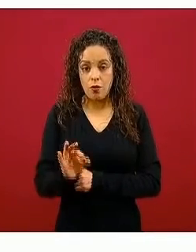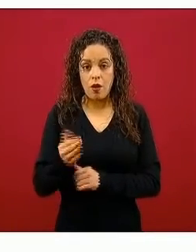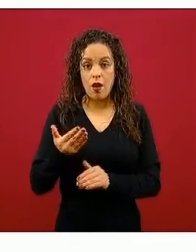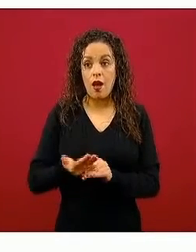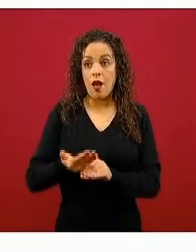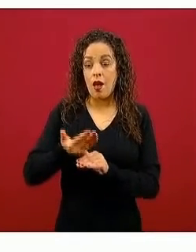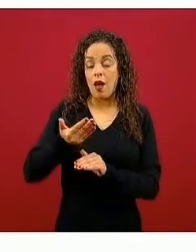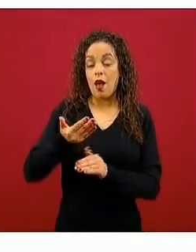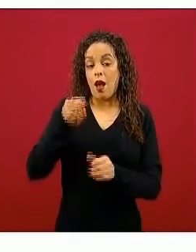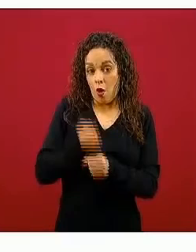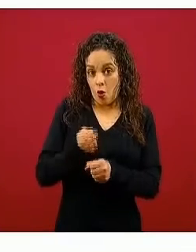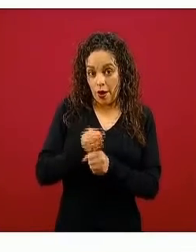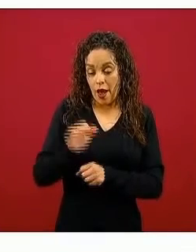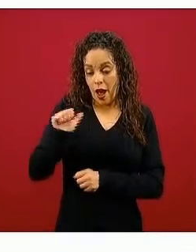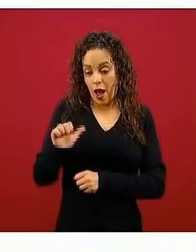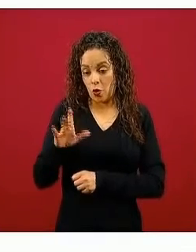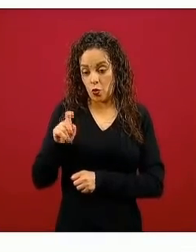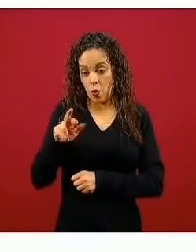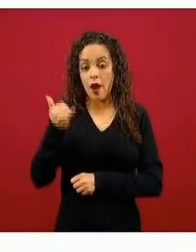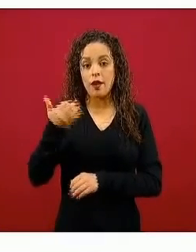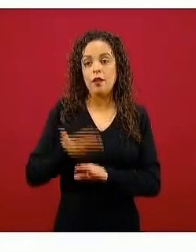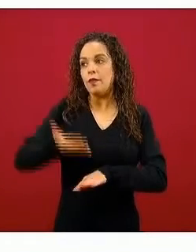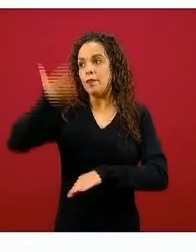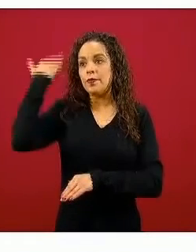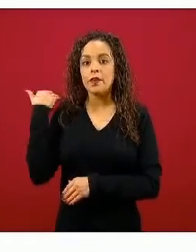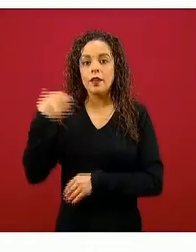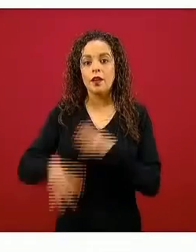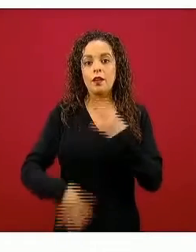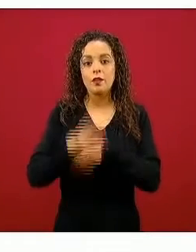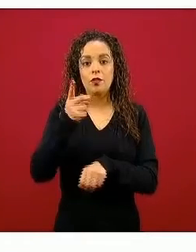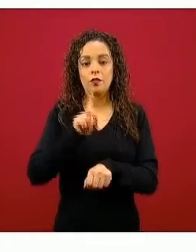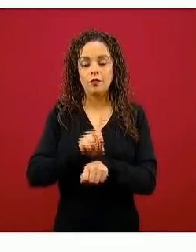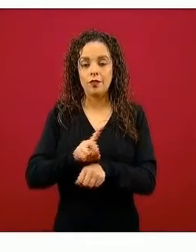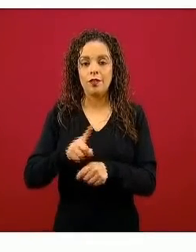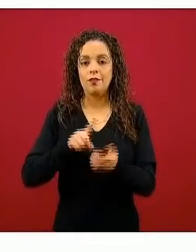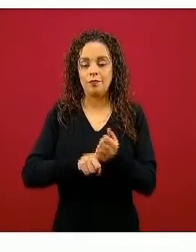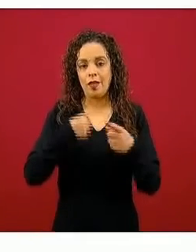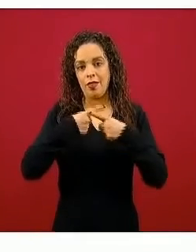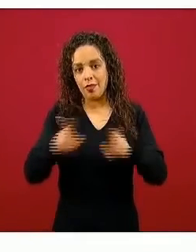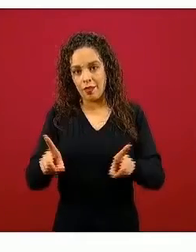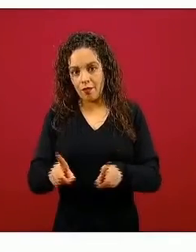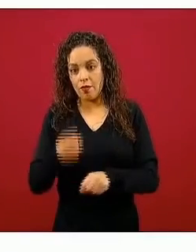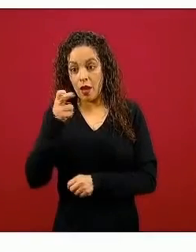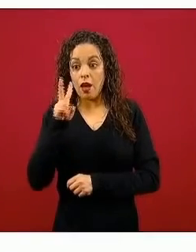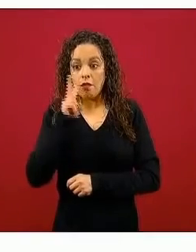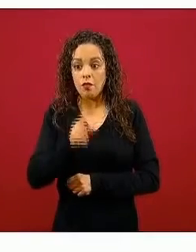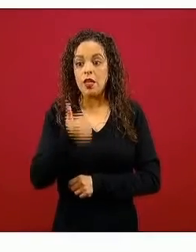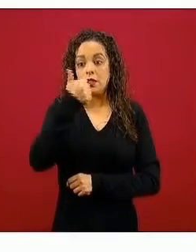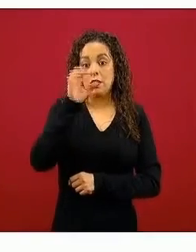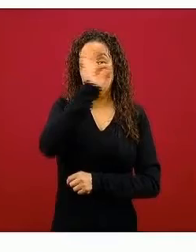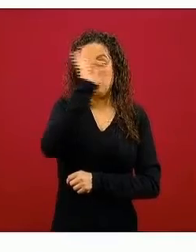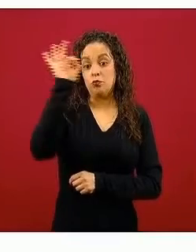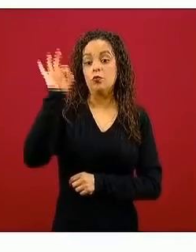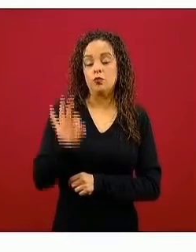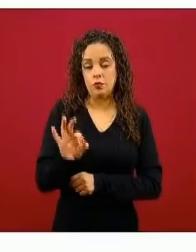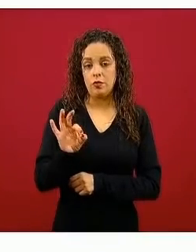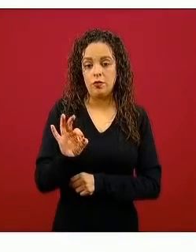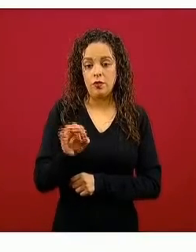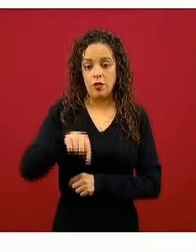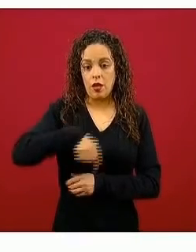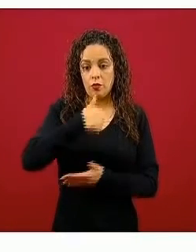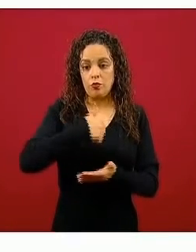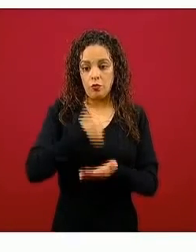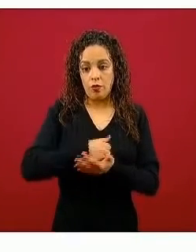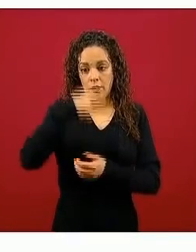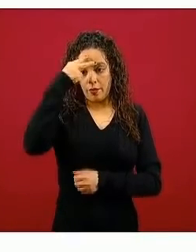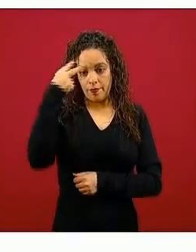hace 14 días. Inclusive ahí podemos encontrar a la Ciudad de México con un 6%, y decíamos que los que estaban alrededor